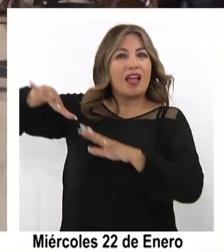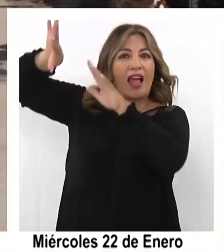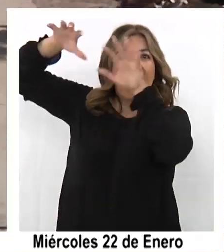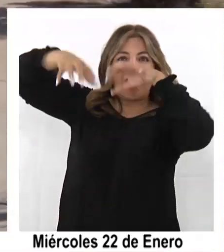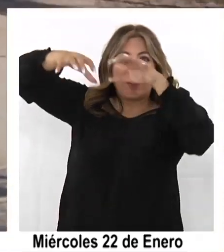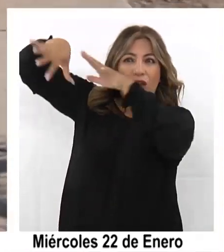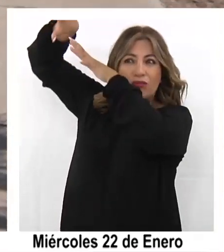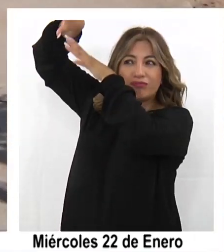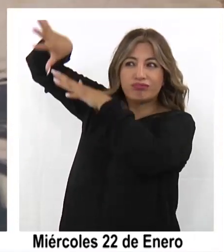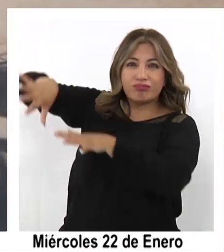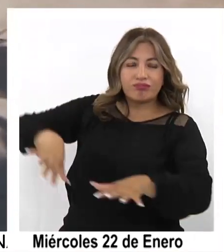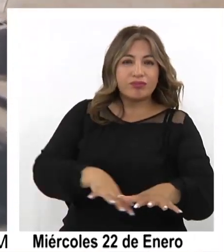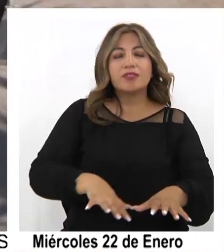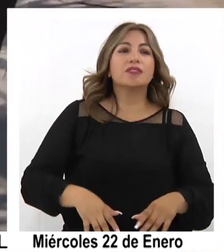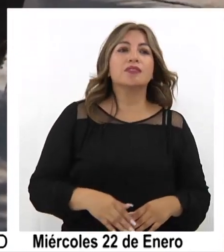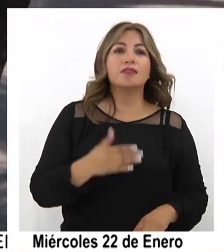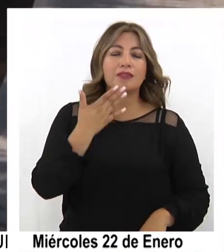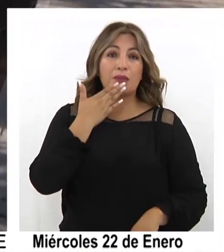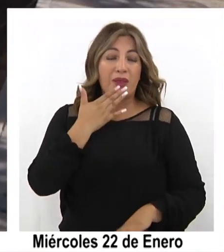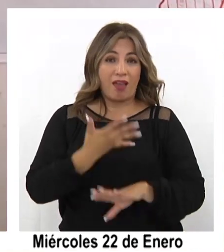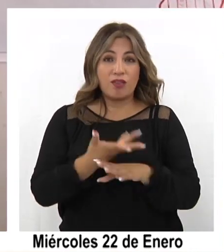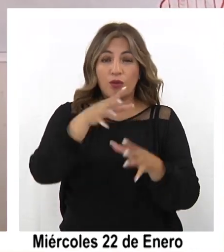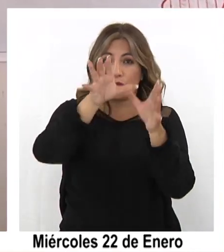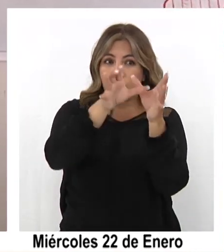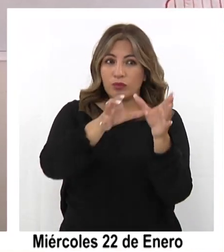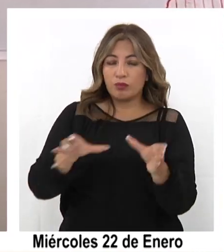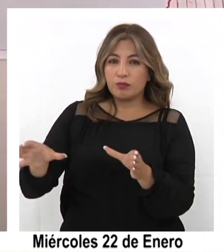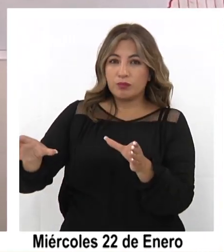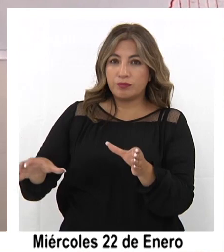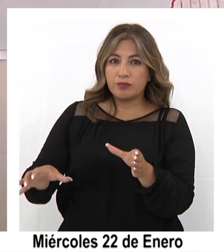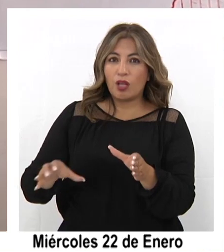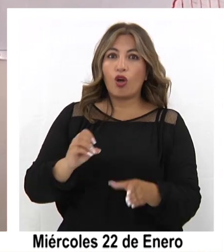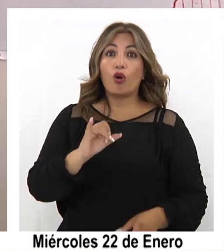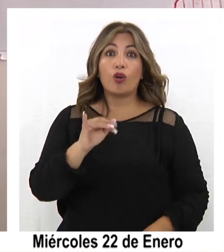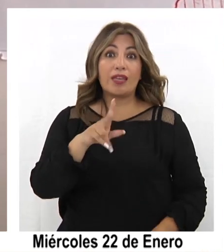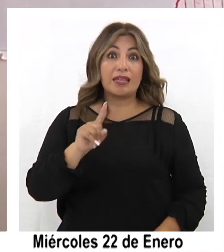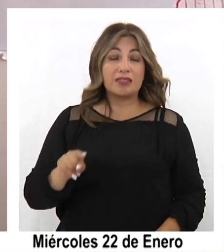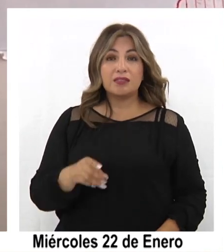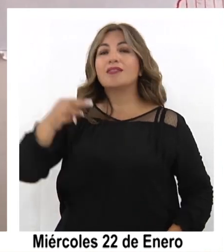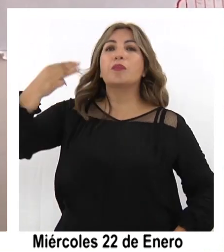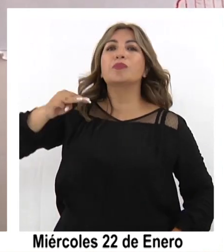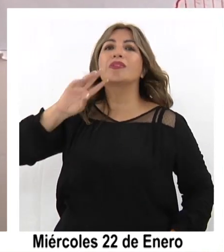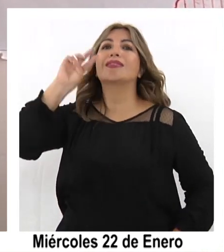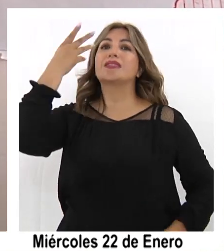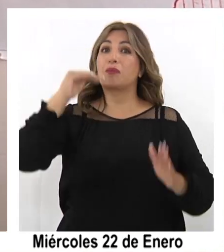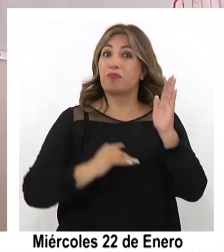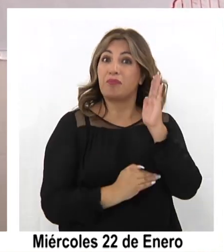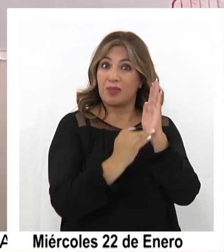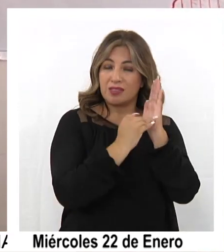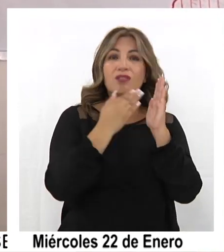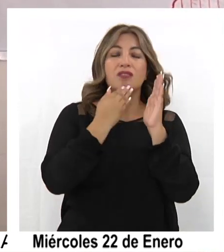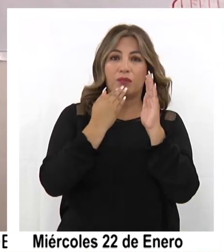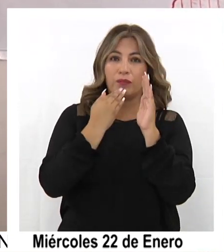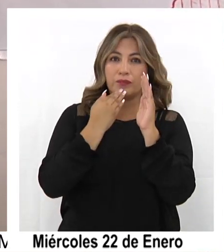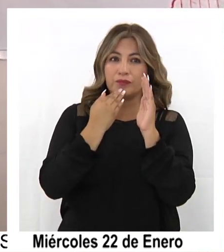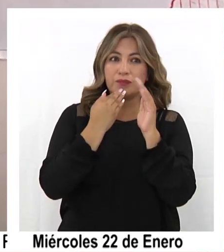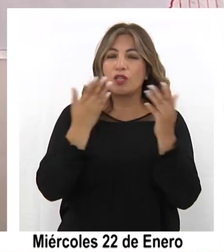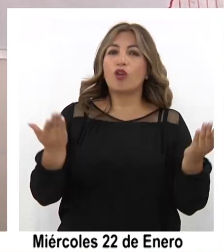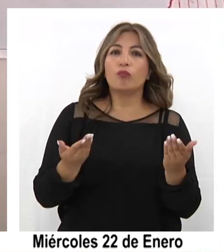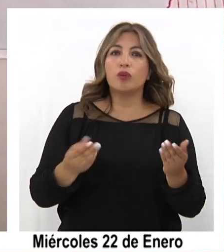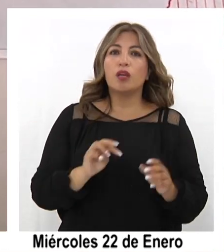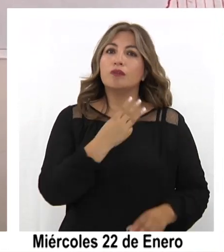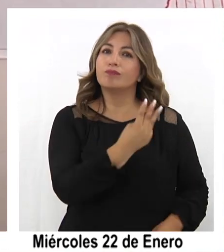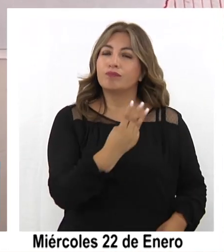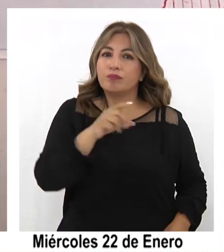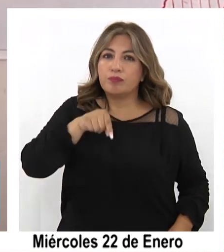aluvional. Lanzamos en el mes de septiembre un plan aluvional que puede ser retirado en la OIRS de la municipalidad, en el tercer piso. Y además se puede